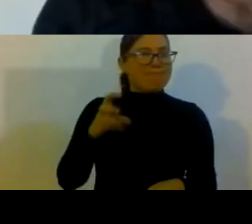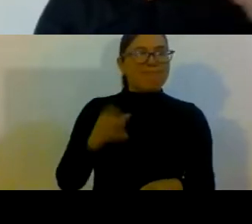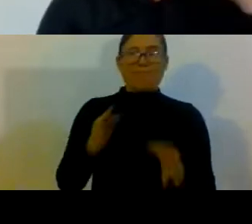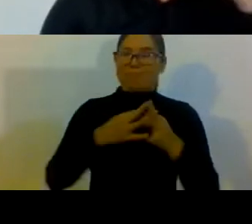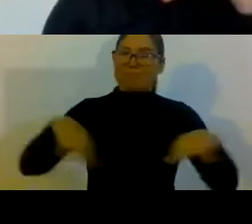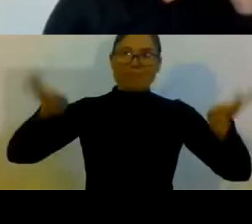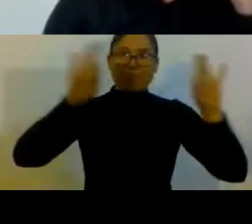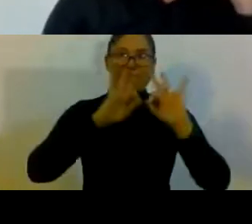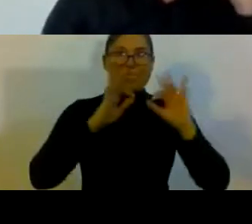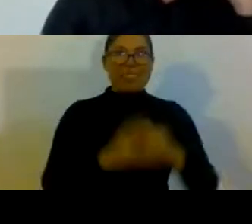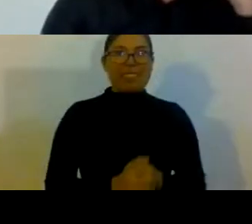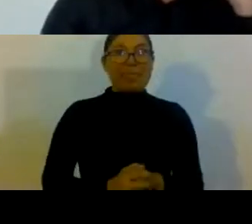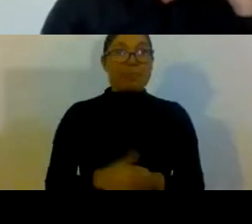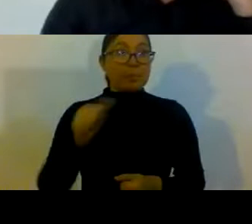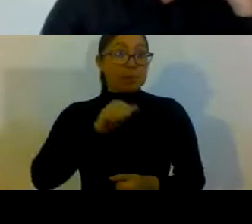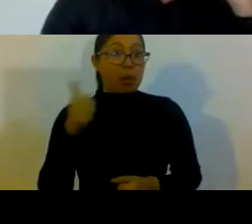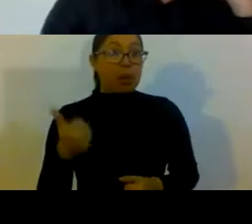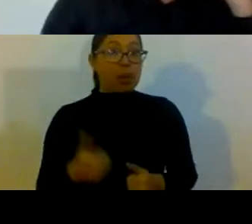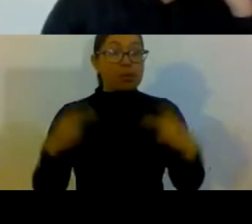Yo. Adelante, Fernanda.